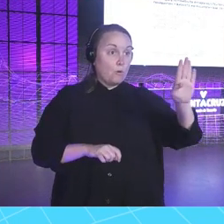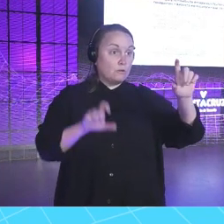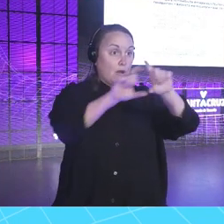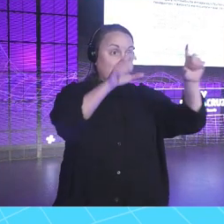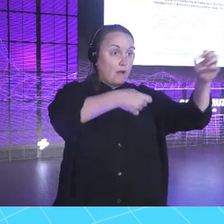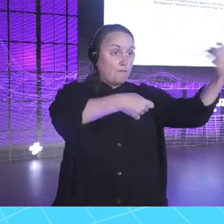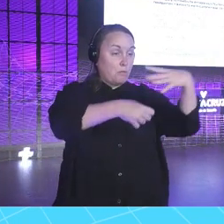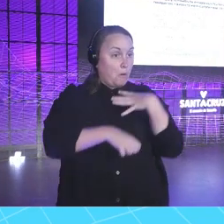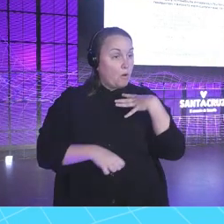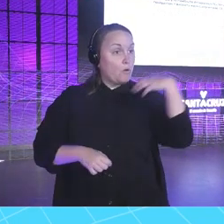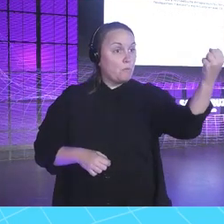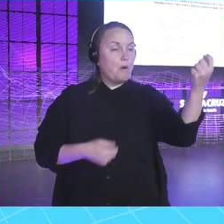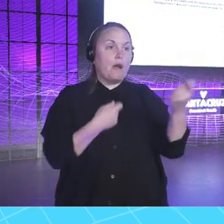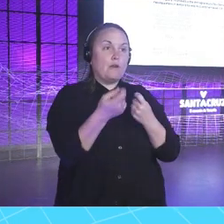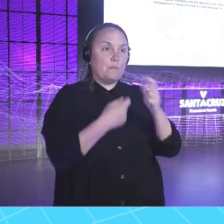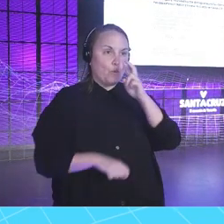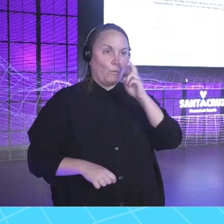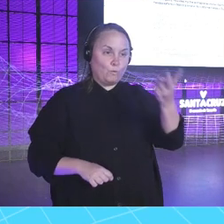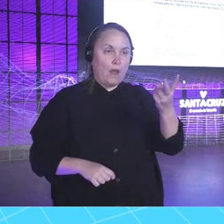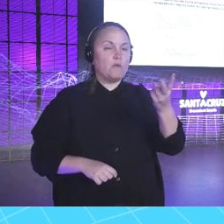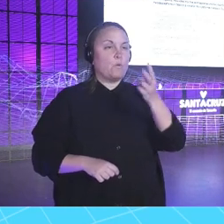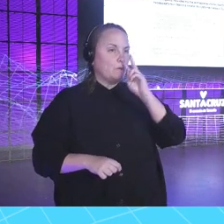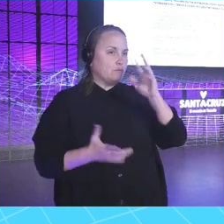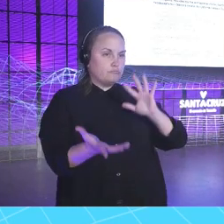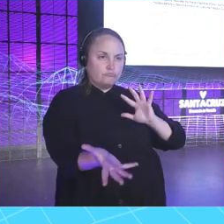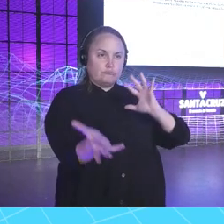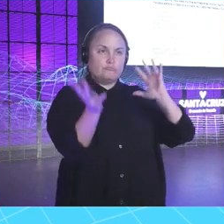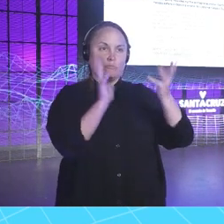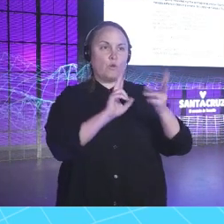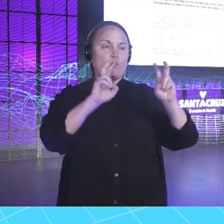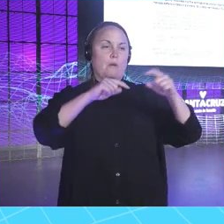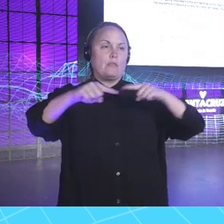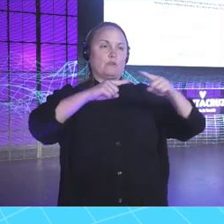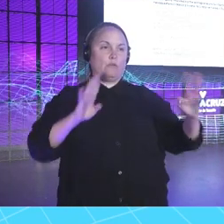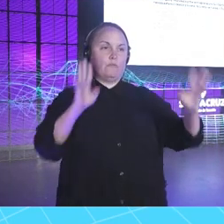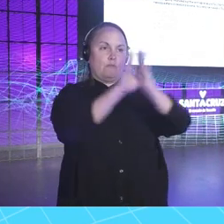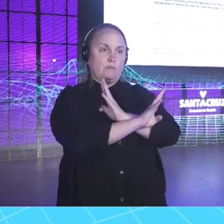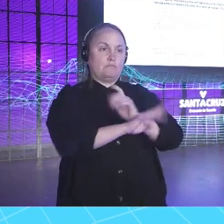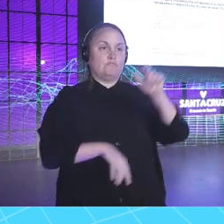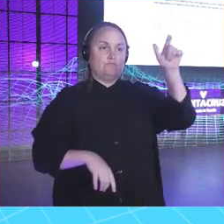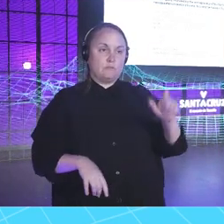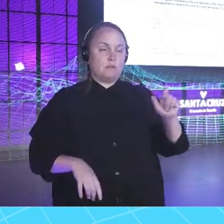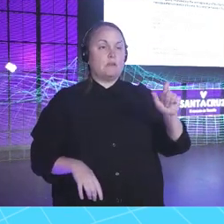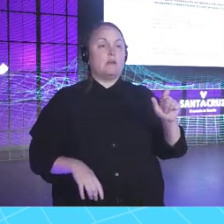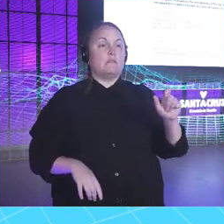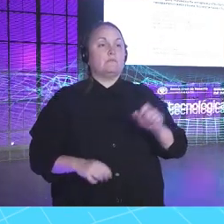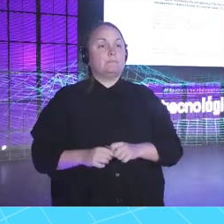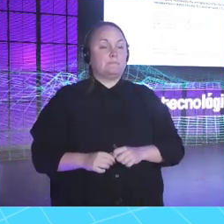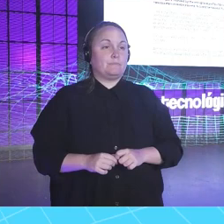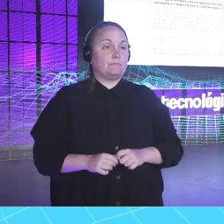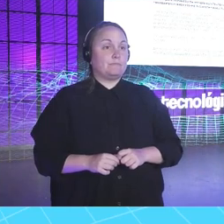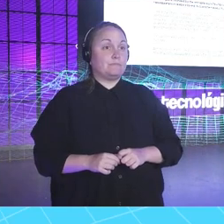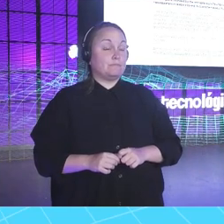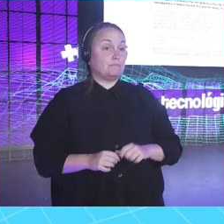parte de este fondo y negociamos dos años de transición a la nueva directiva nuevo director que se llaman Kid balani Y estos dos años acabaron